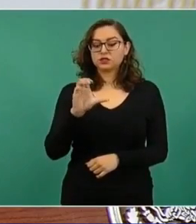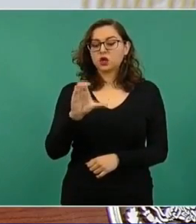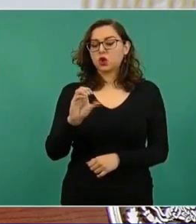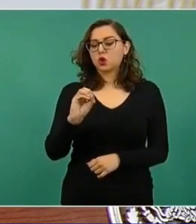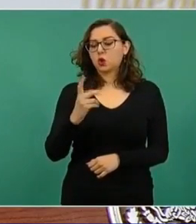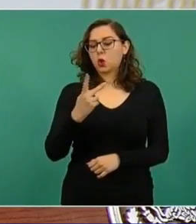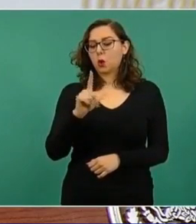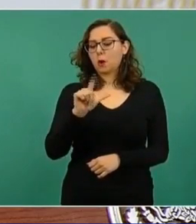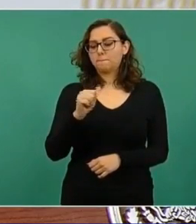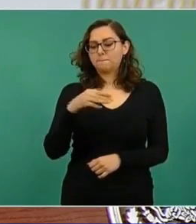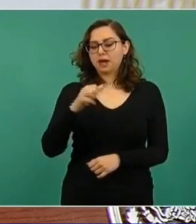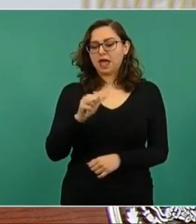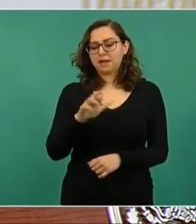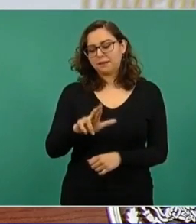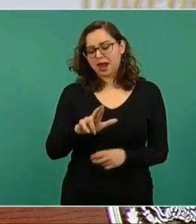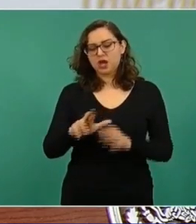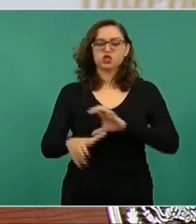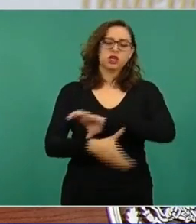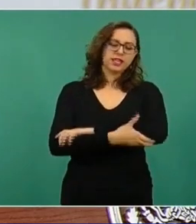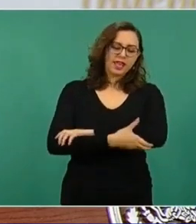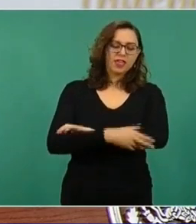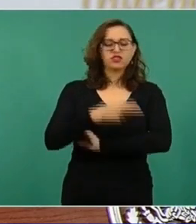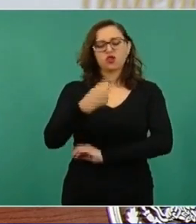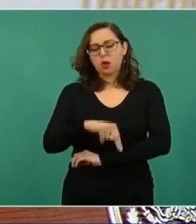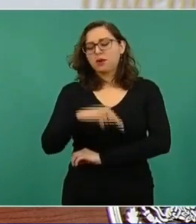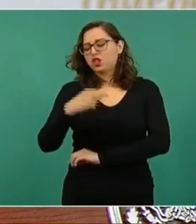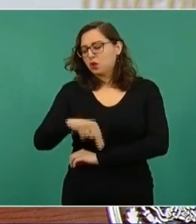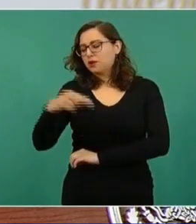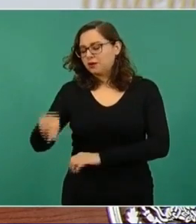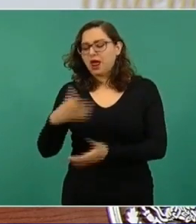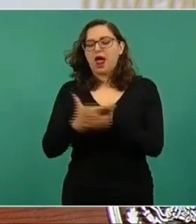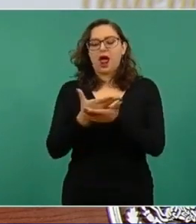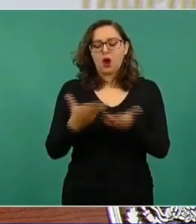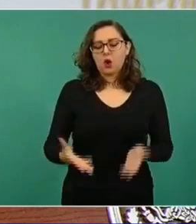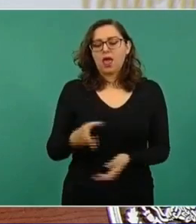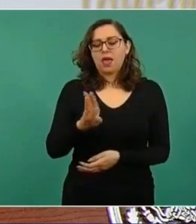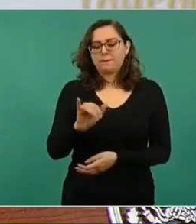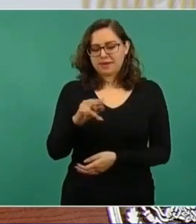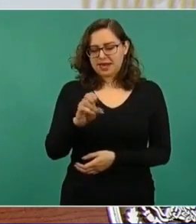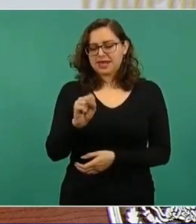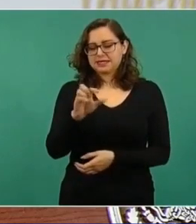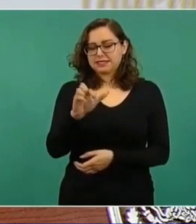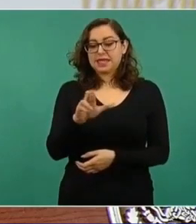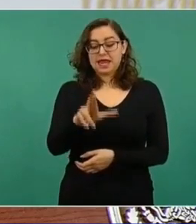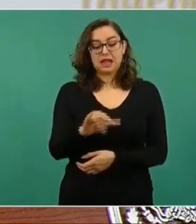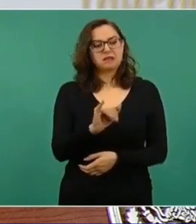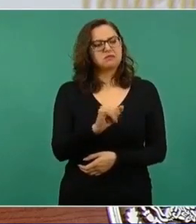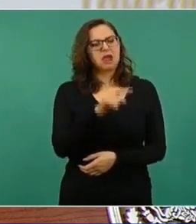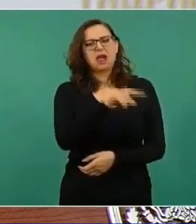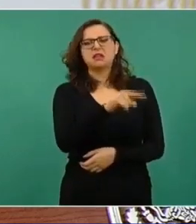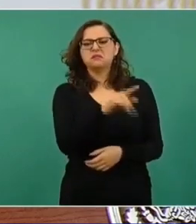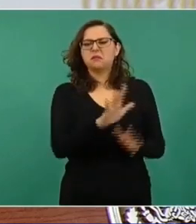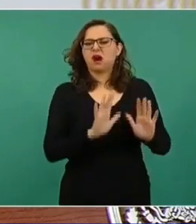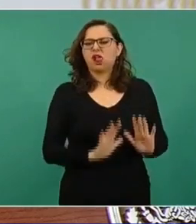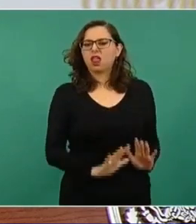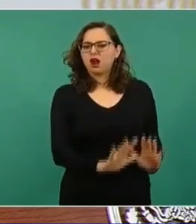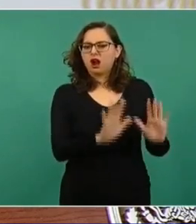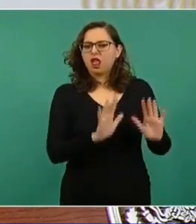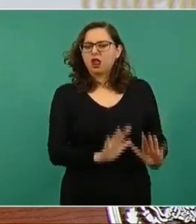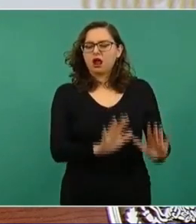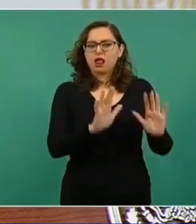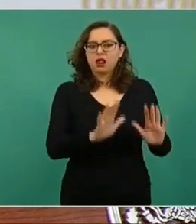Coplamar y luego IMSS Solidaridad, y fue cambiando y ahora es IMSS Bienestar. Lo dejaron y